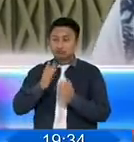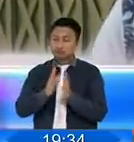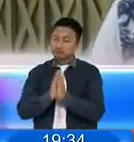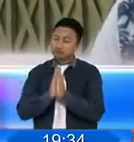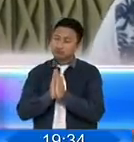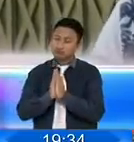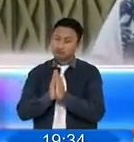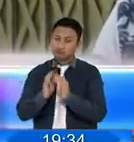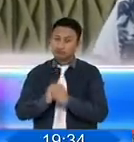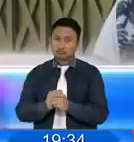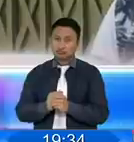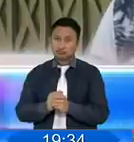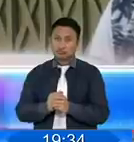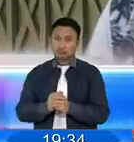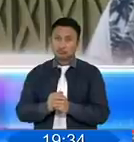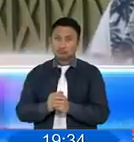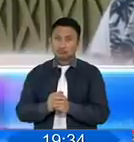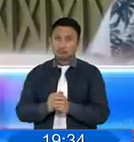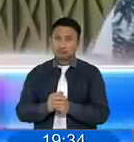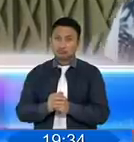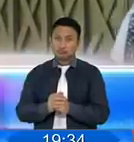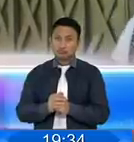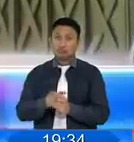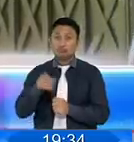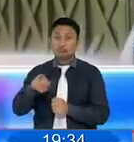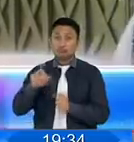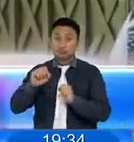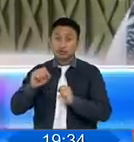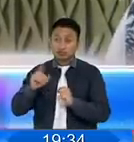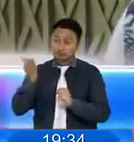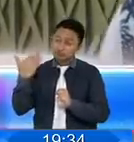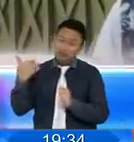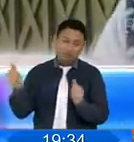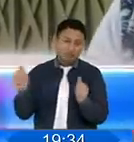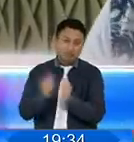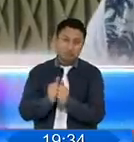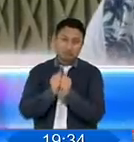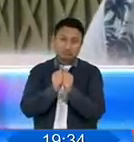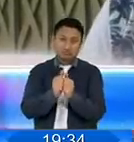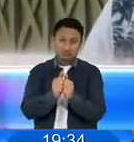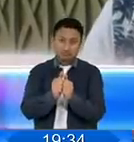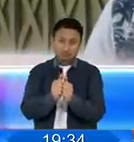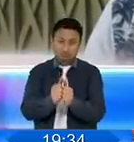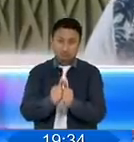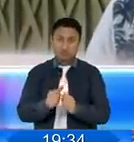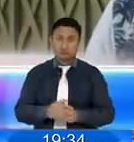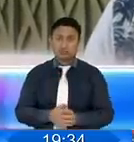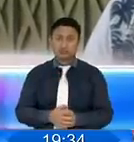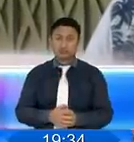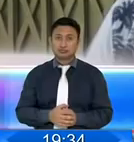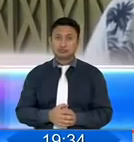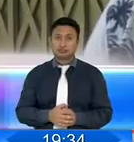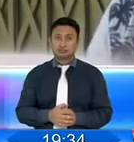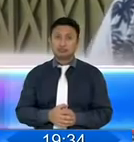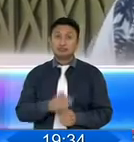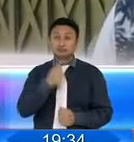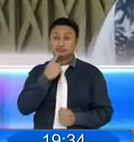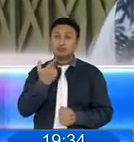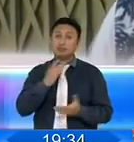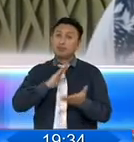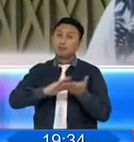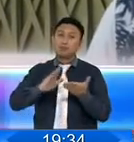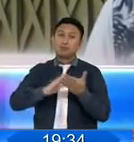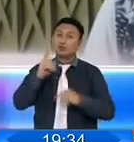Espasmiño Chubanda, que me pasara viendo por casa para acompañar al sepelio. Me dijo que no podía porque había también